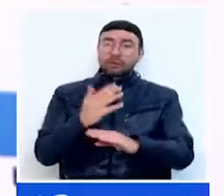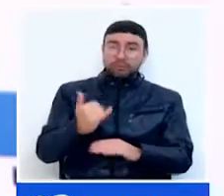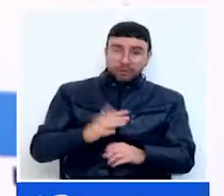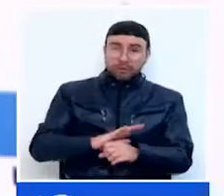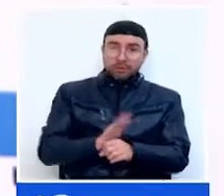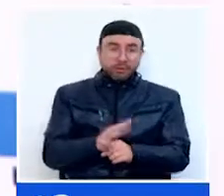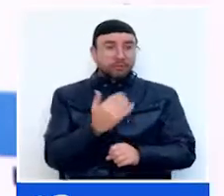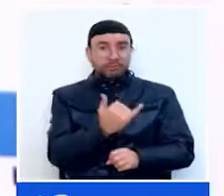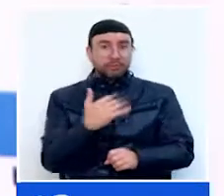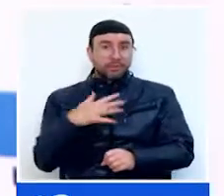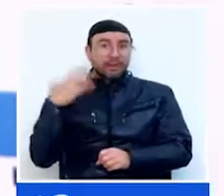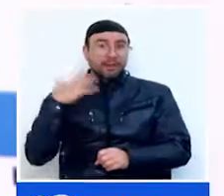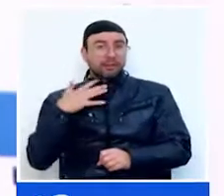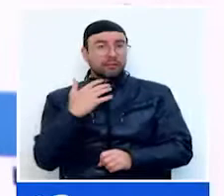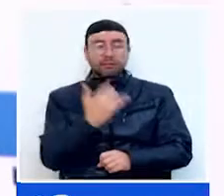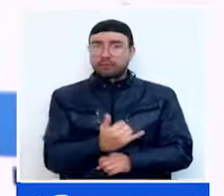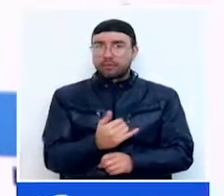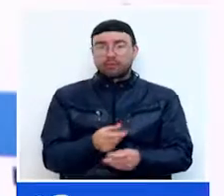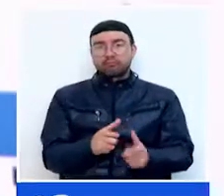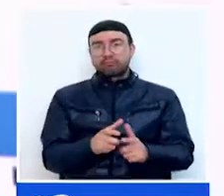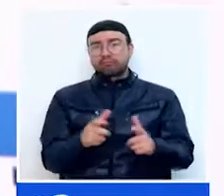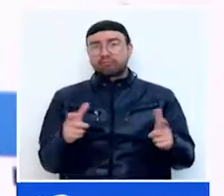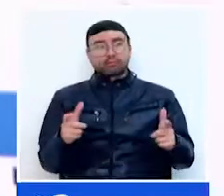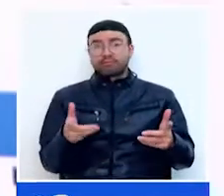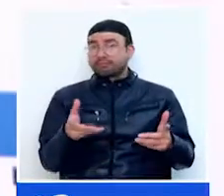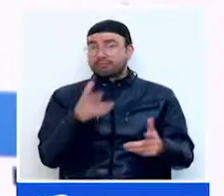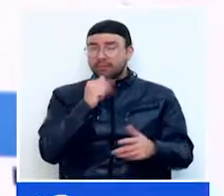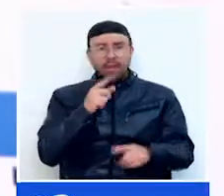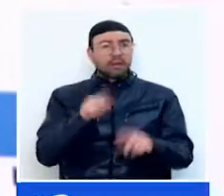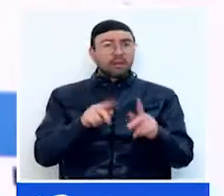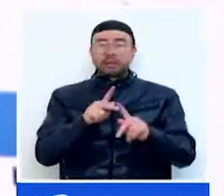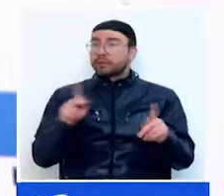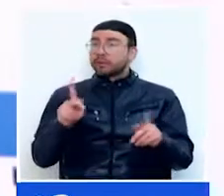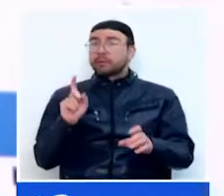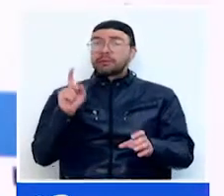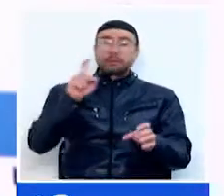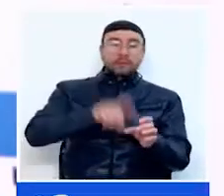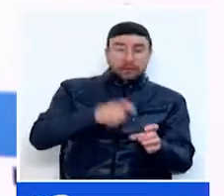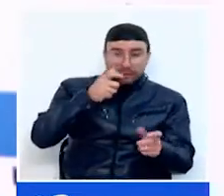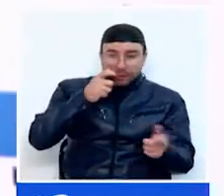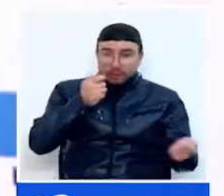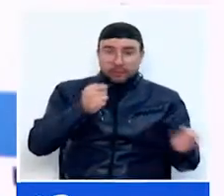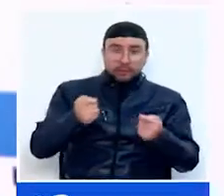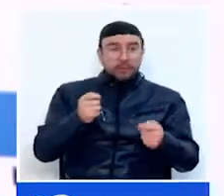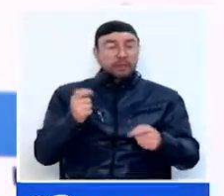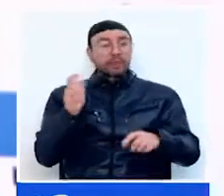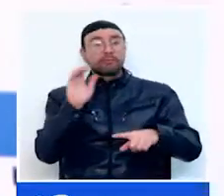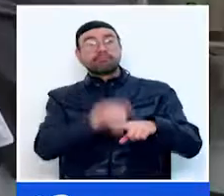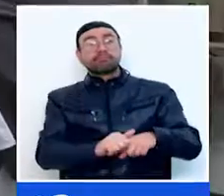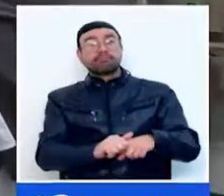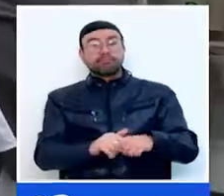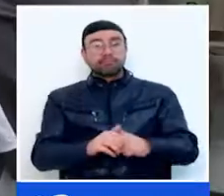en Armenia no dan abasto. Incluso algunos han tenido que acudir a estrategias para agendar.